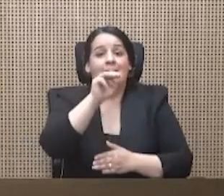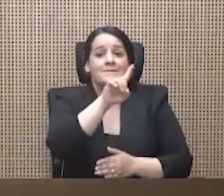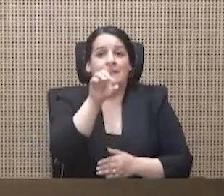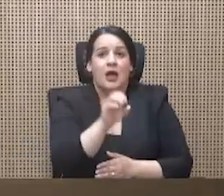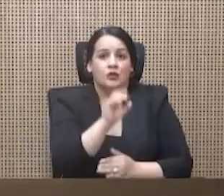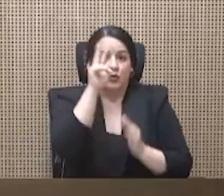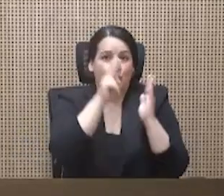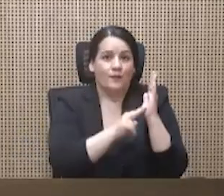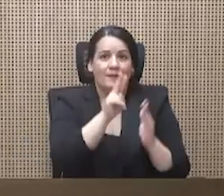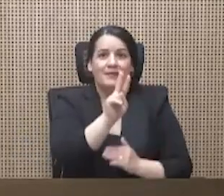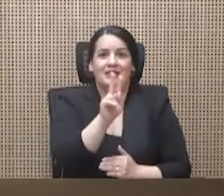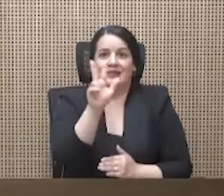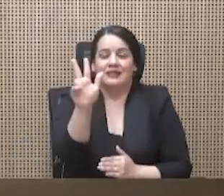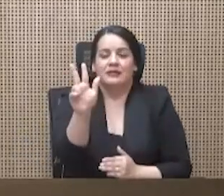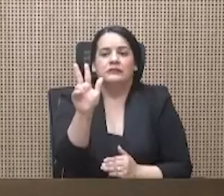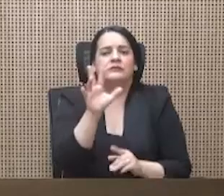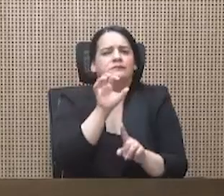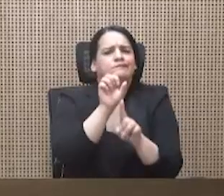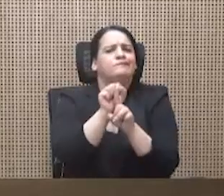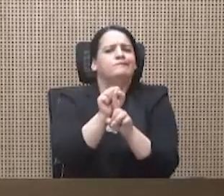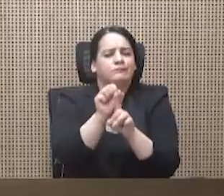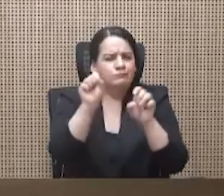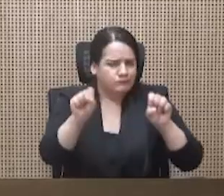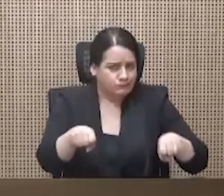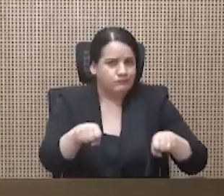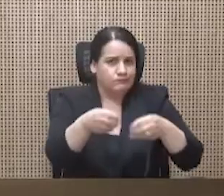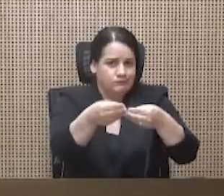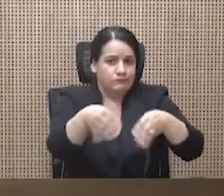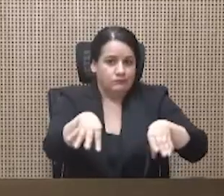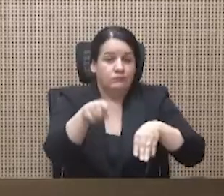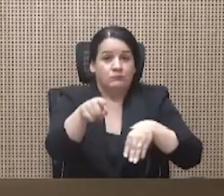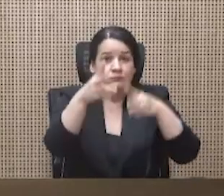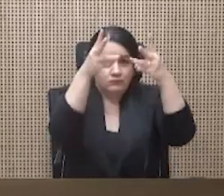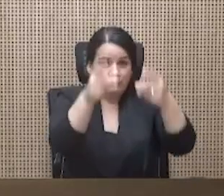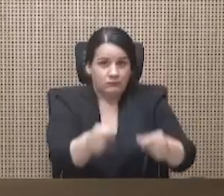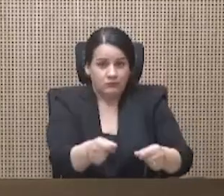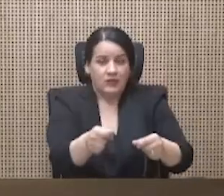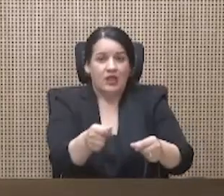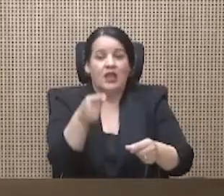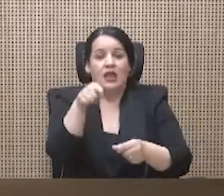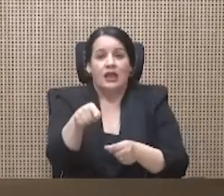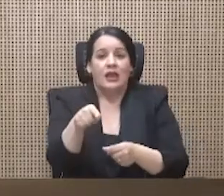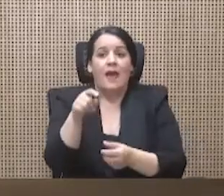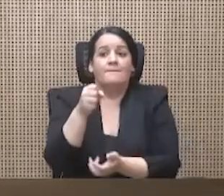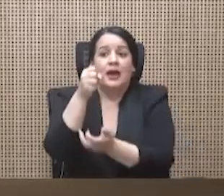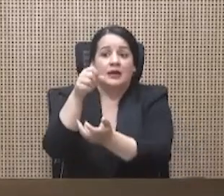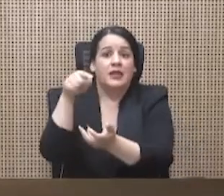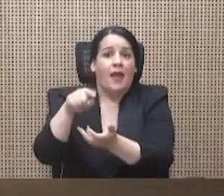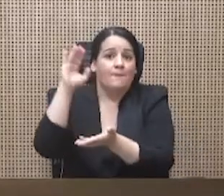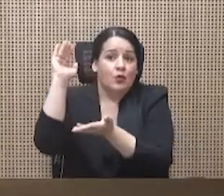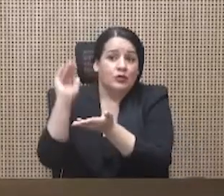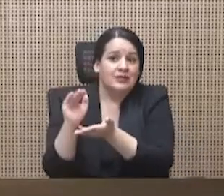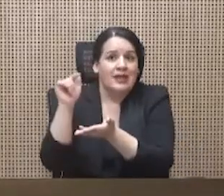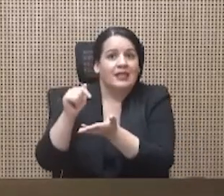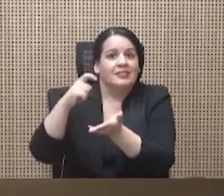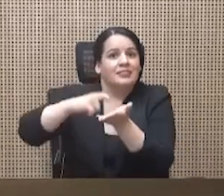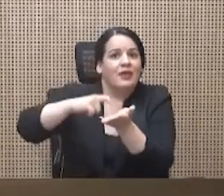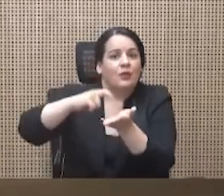se identificó un posible sobrante presupuestario en la partida de amortización de la deuda alrededor